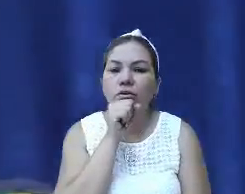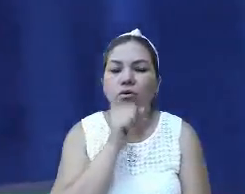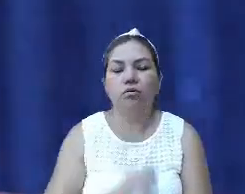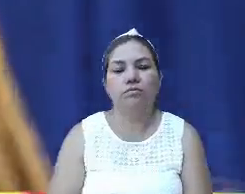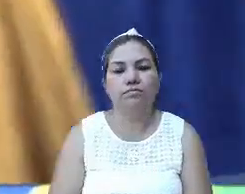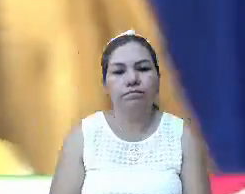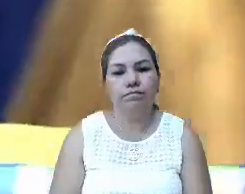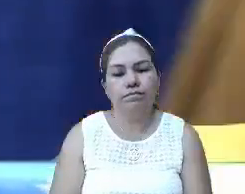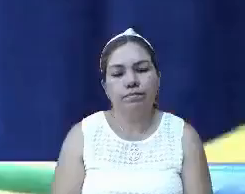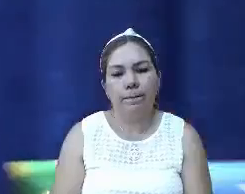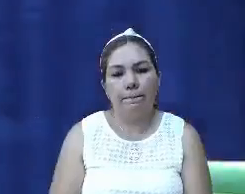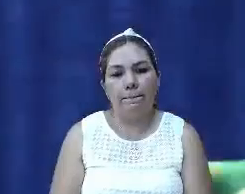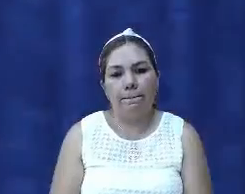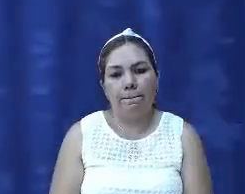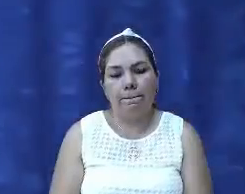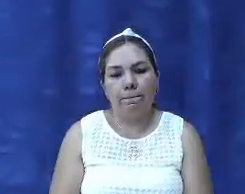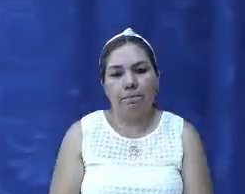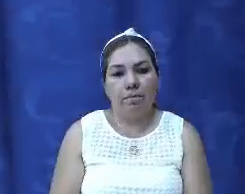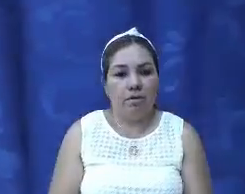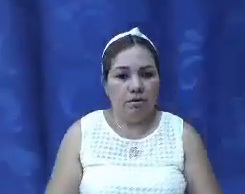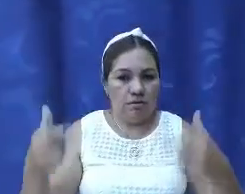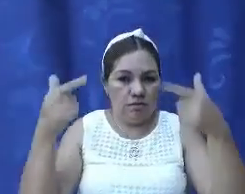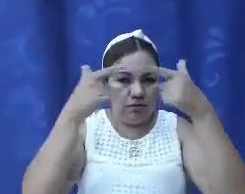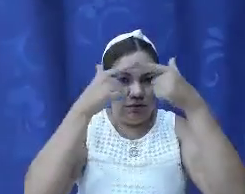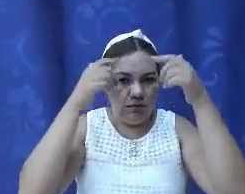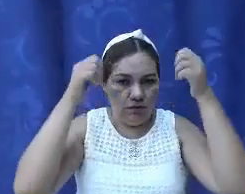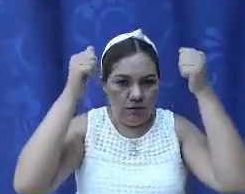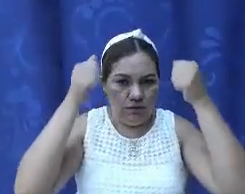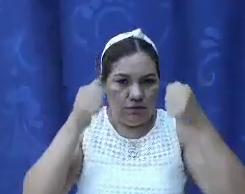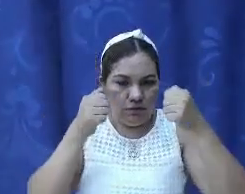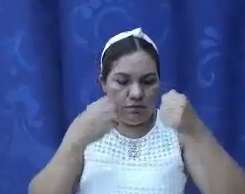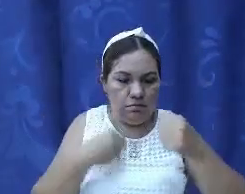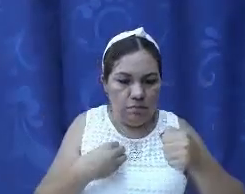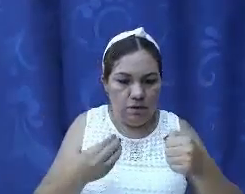Y el rey Jeroboam estaba en pecado delante de Dios,